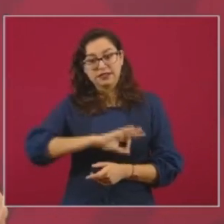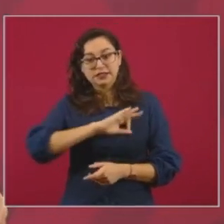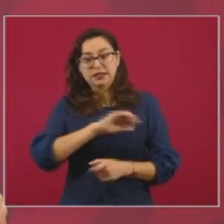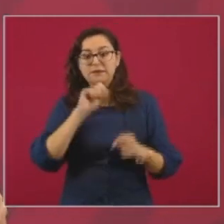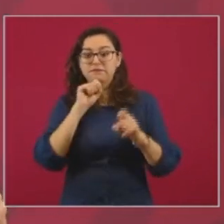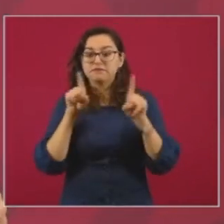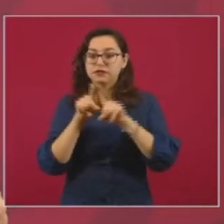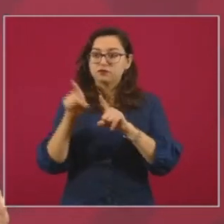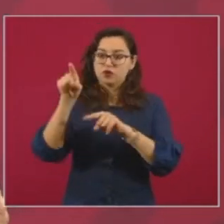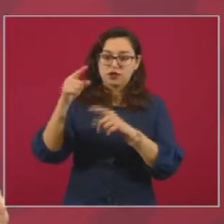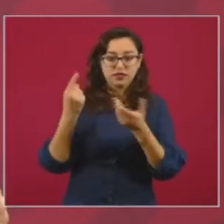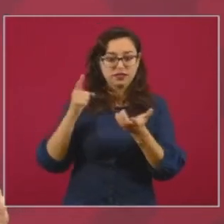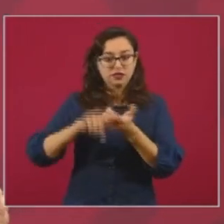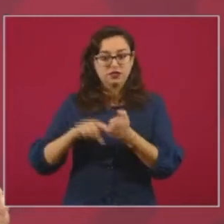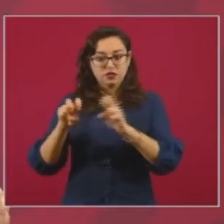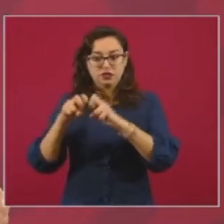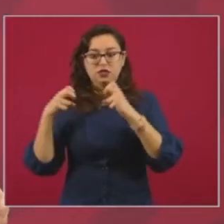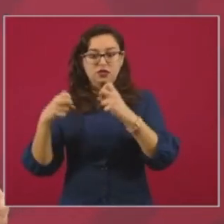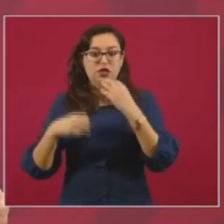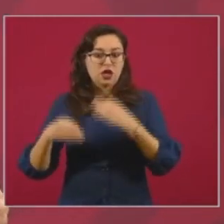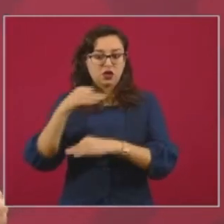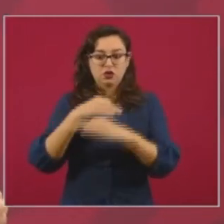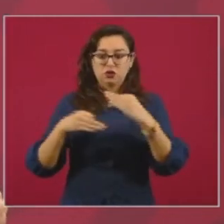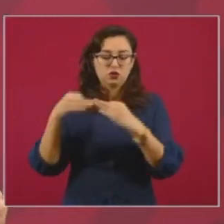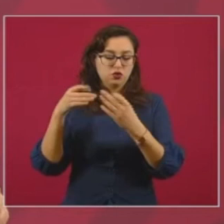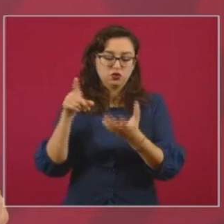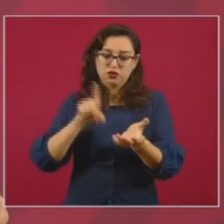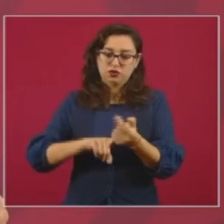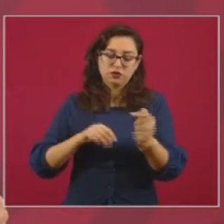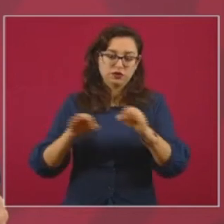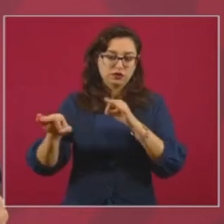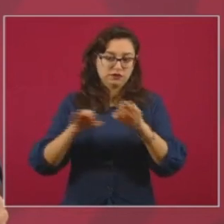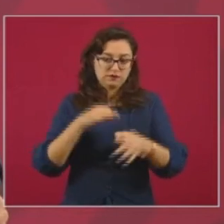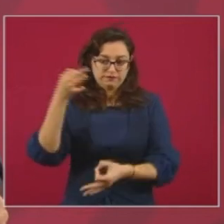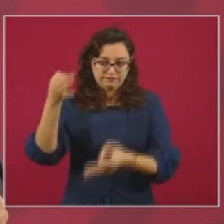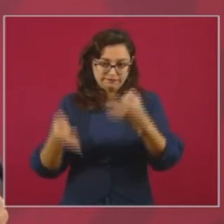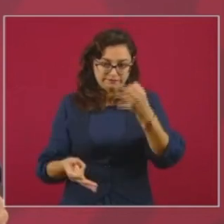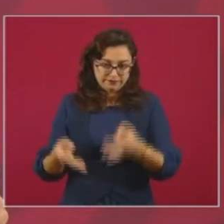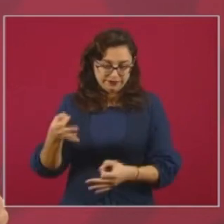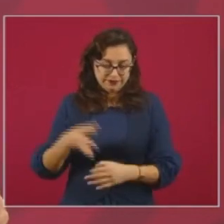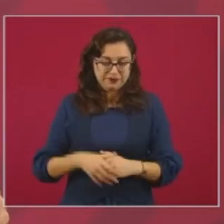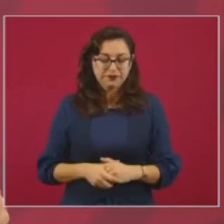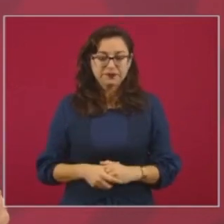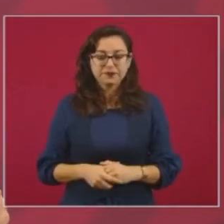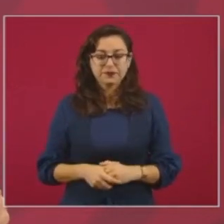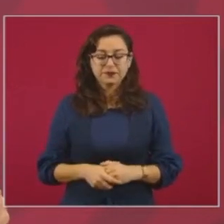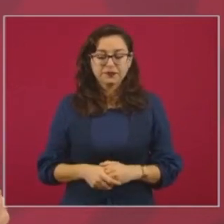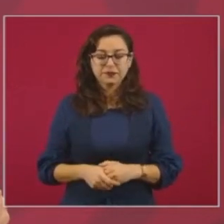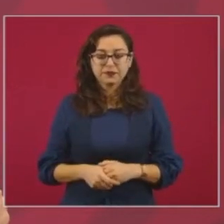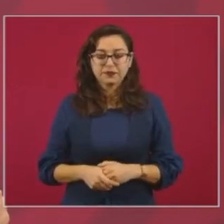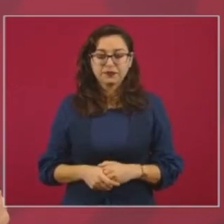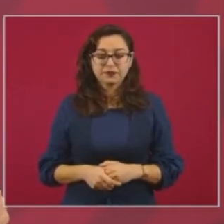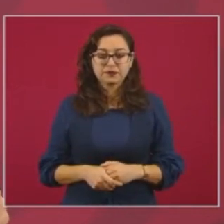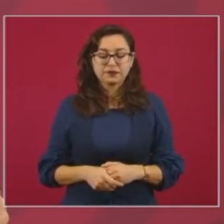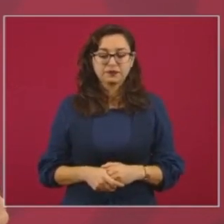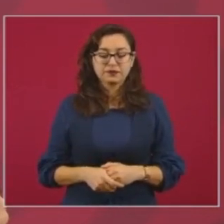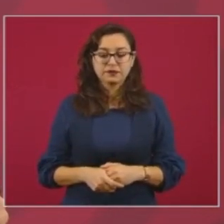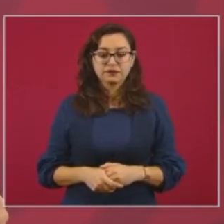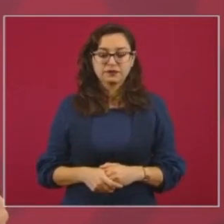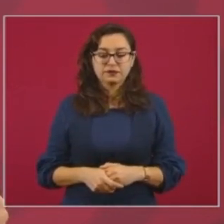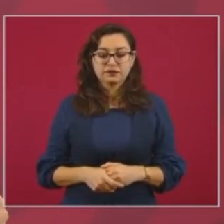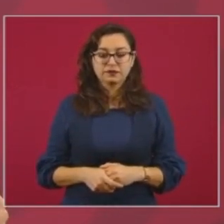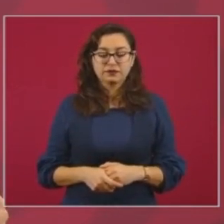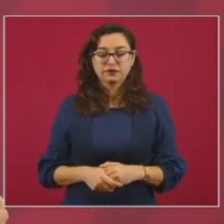los integrantes del Poder Judicial. Y por último, comentarles